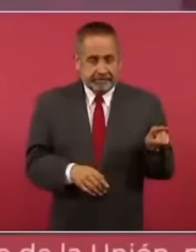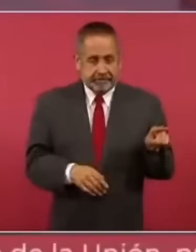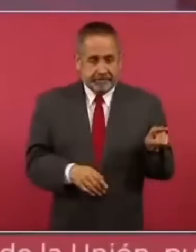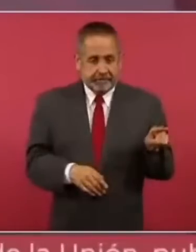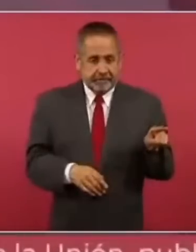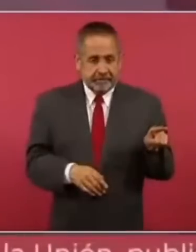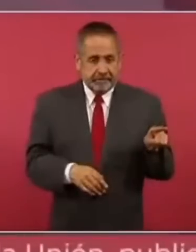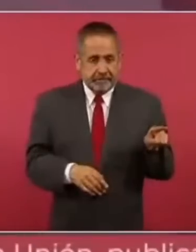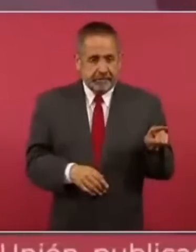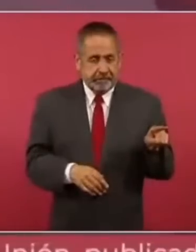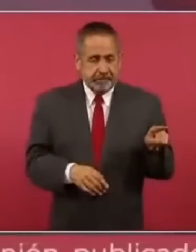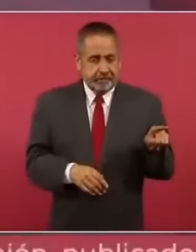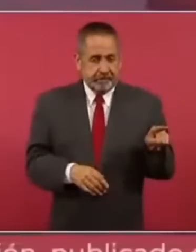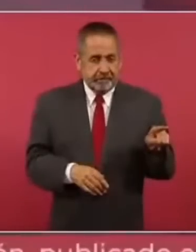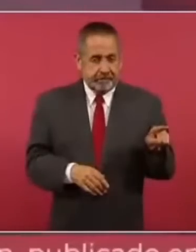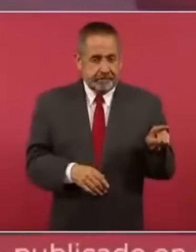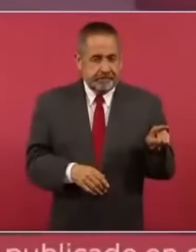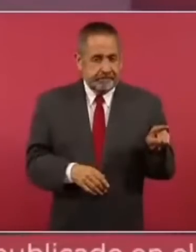para